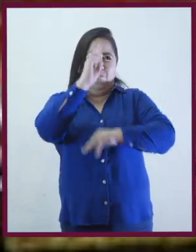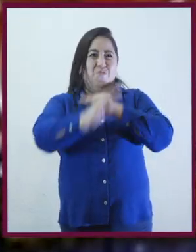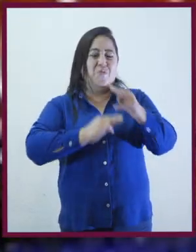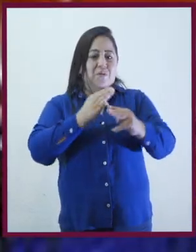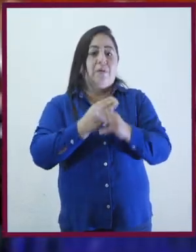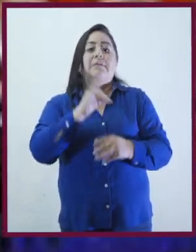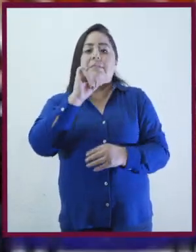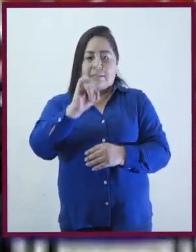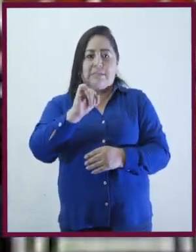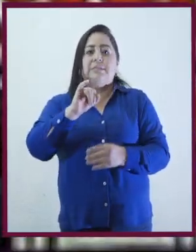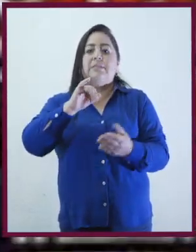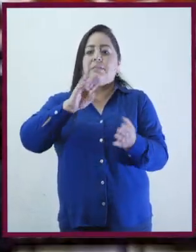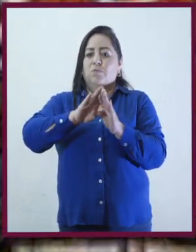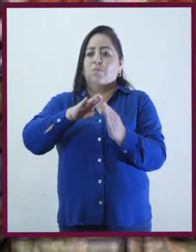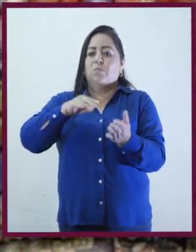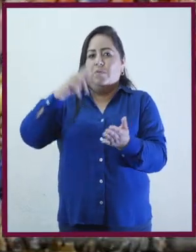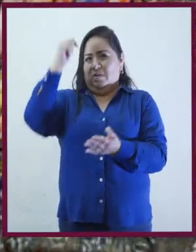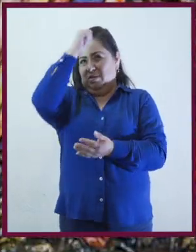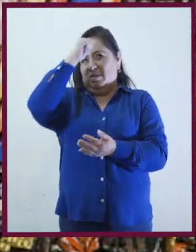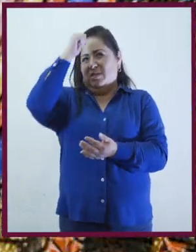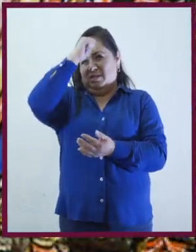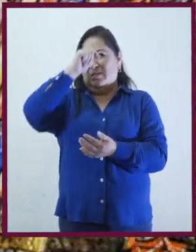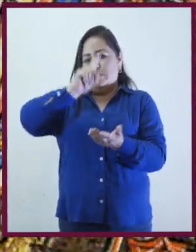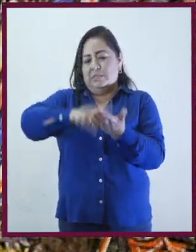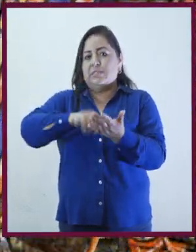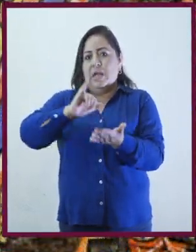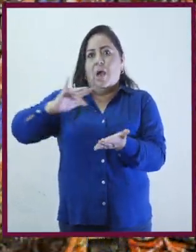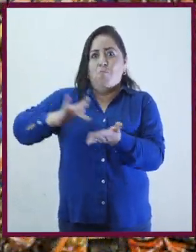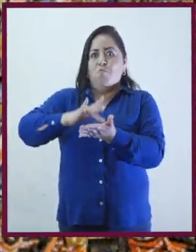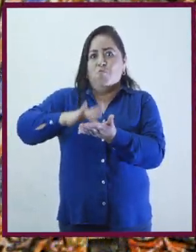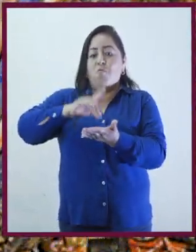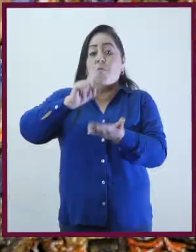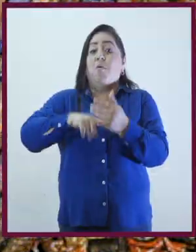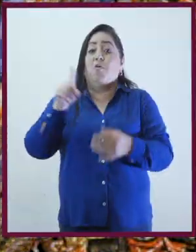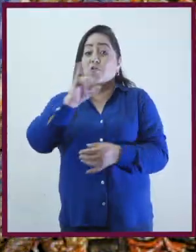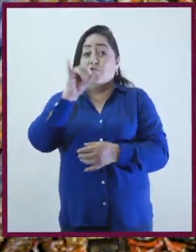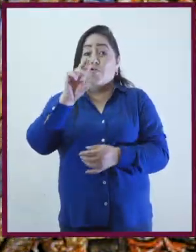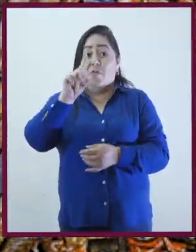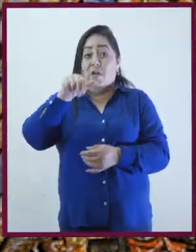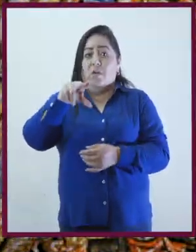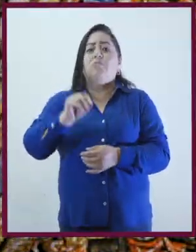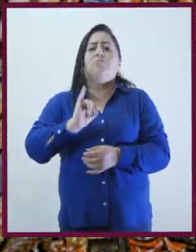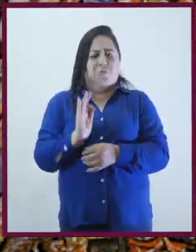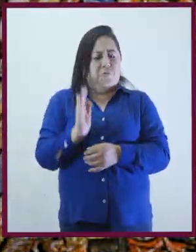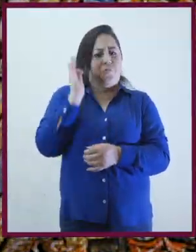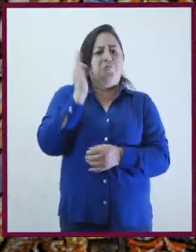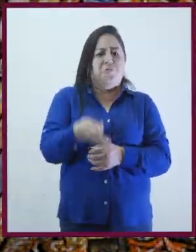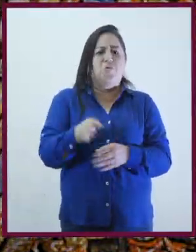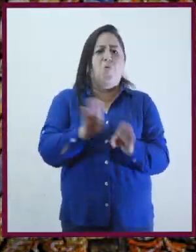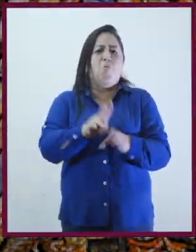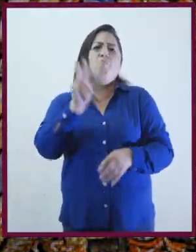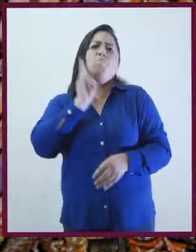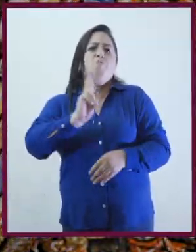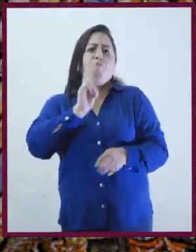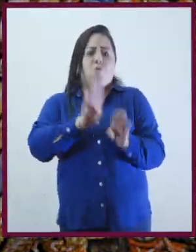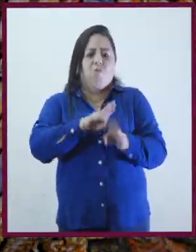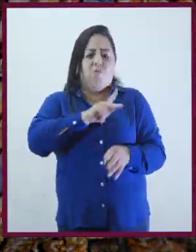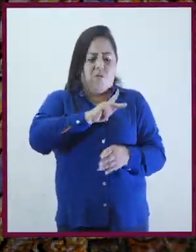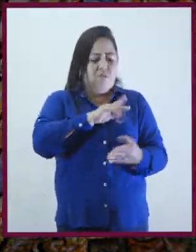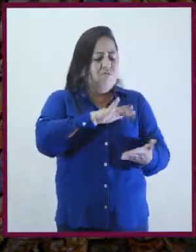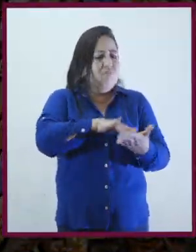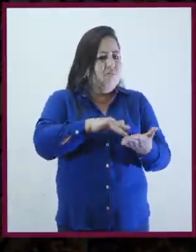mundo sí se apoyó en razonamientos profundos, y Giordano Bruno sí estaba dispuesto a comprobar su